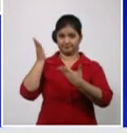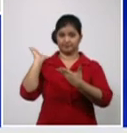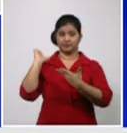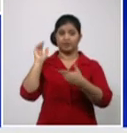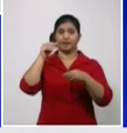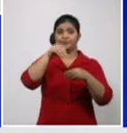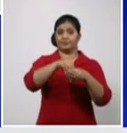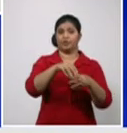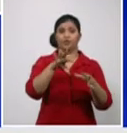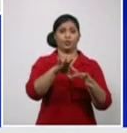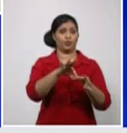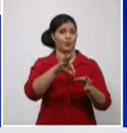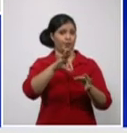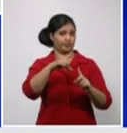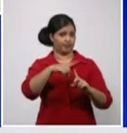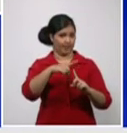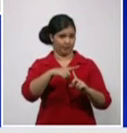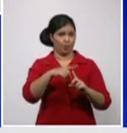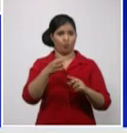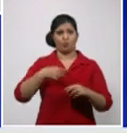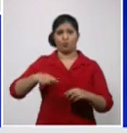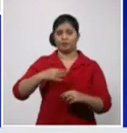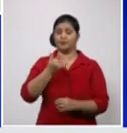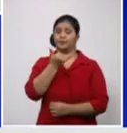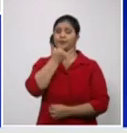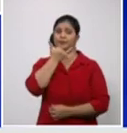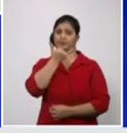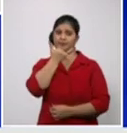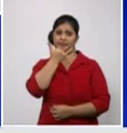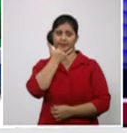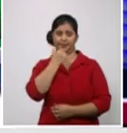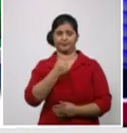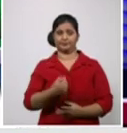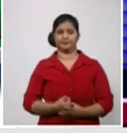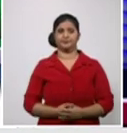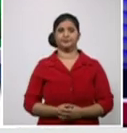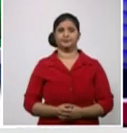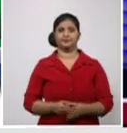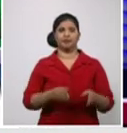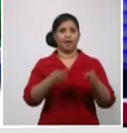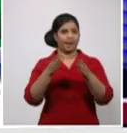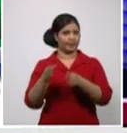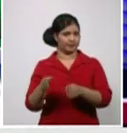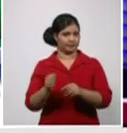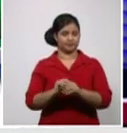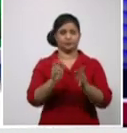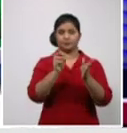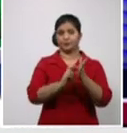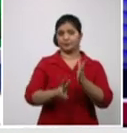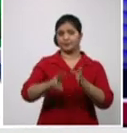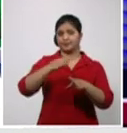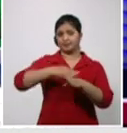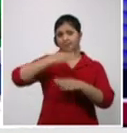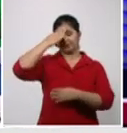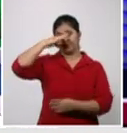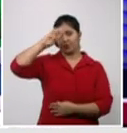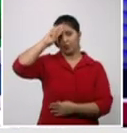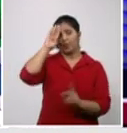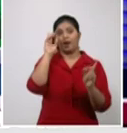Guantánamo. Y en el caso de Santiago de Cuba, pues también con